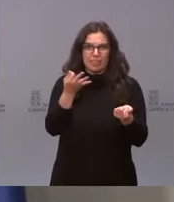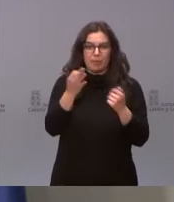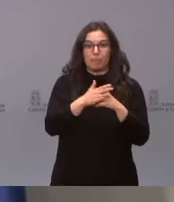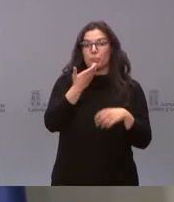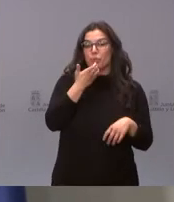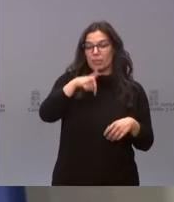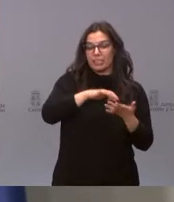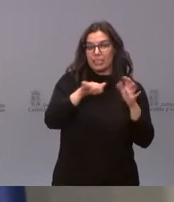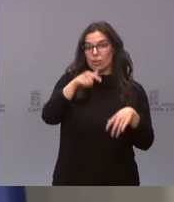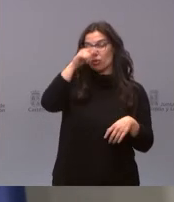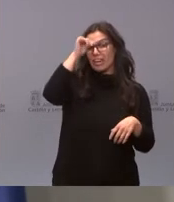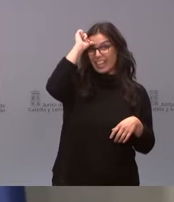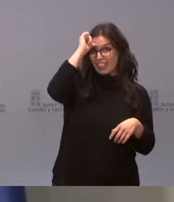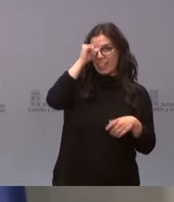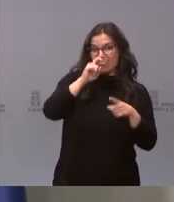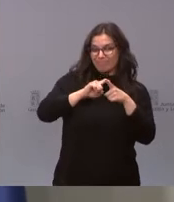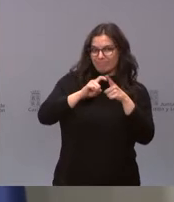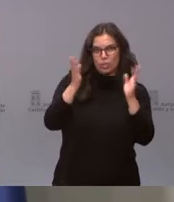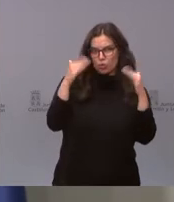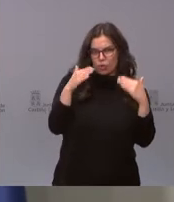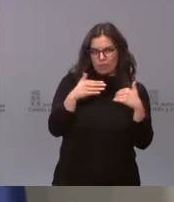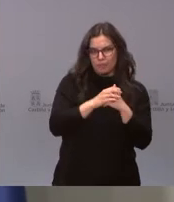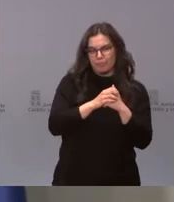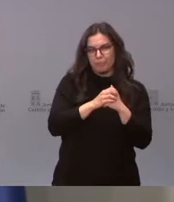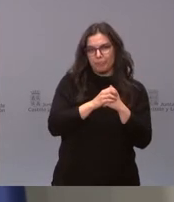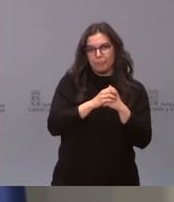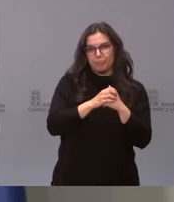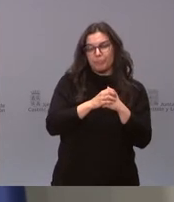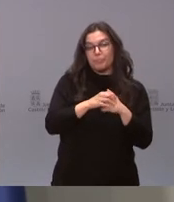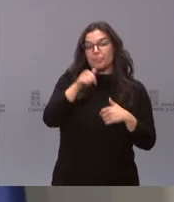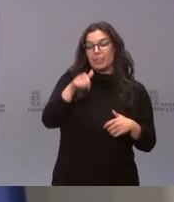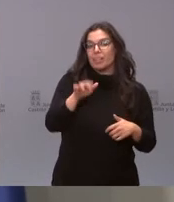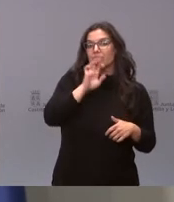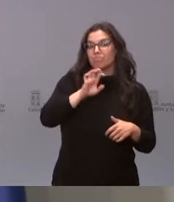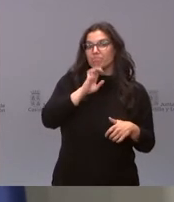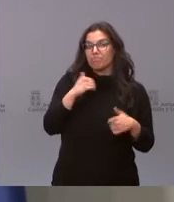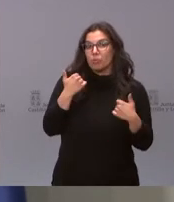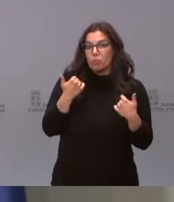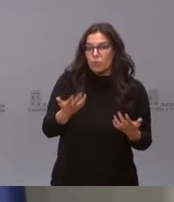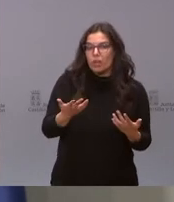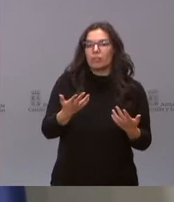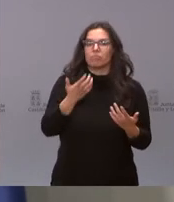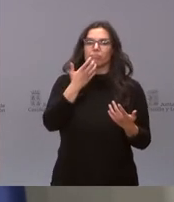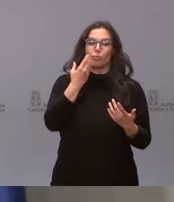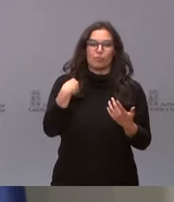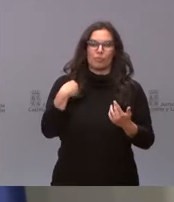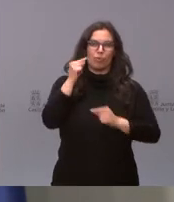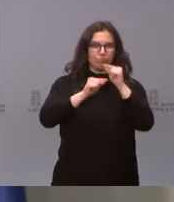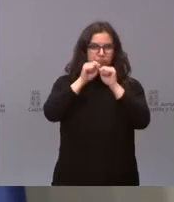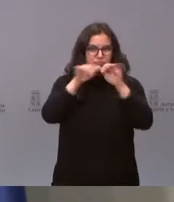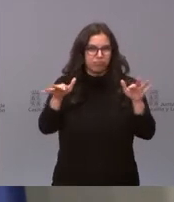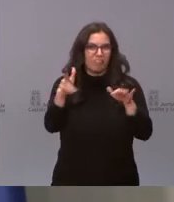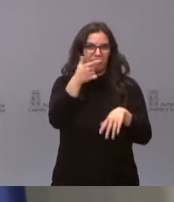en castilla y león' las variantes de interés para la salud pública son aquellas que son más transmisibles más